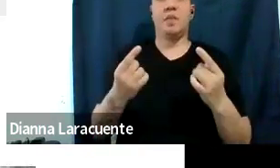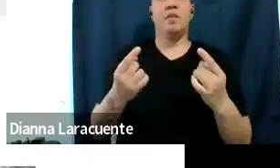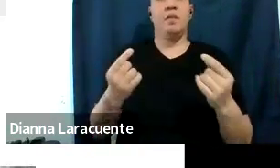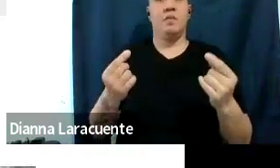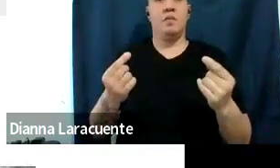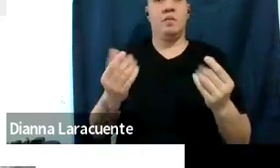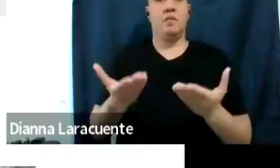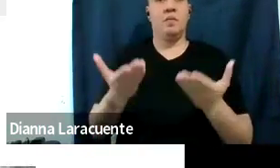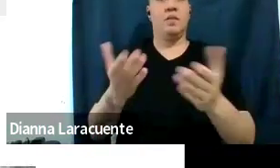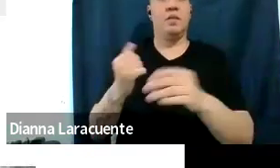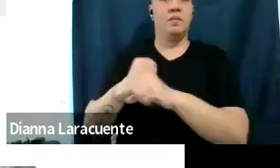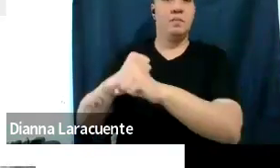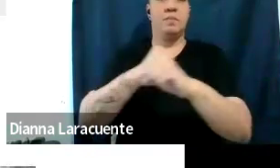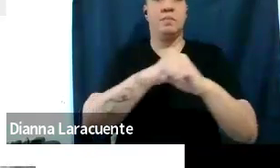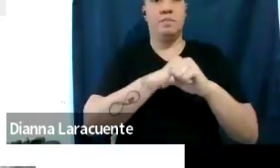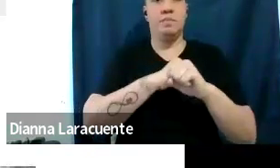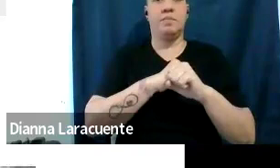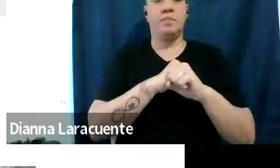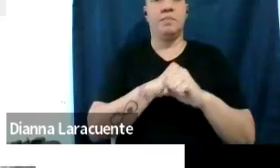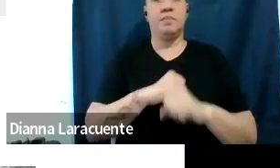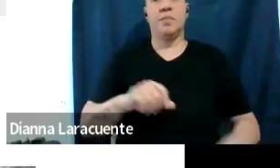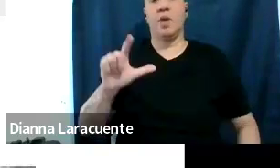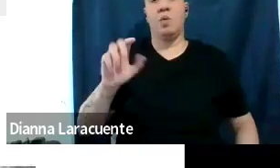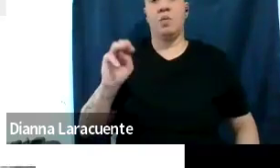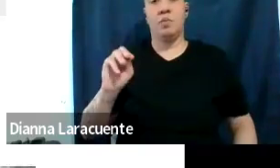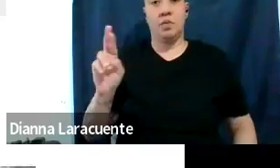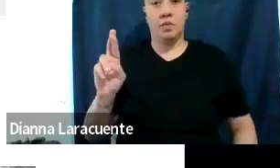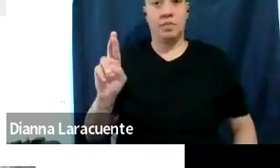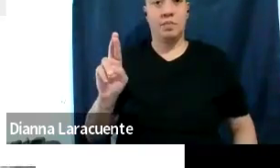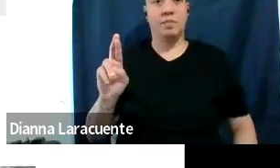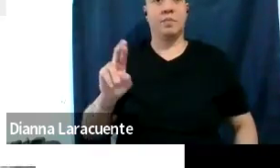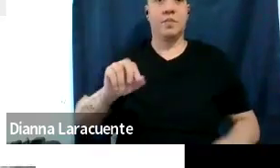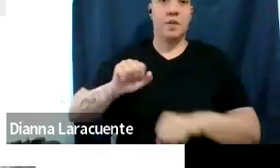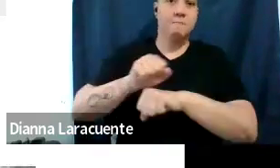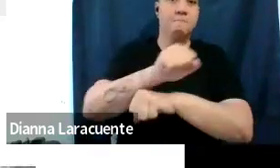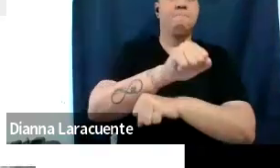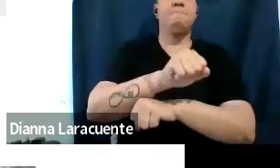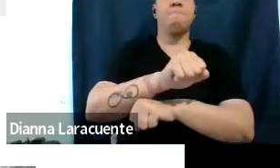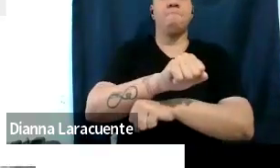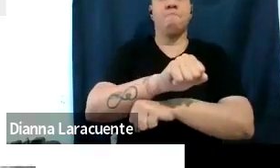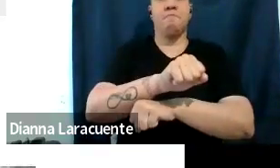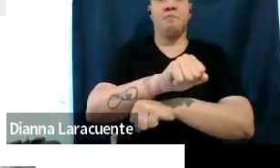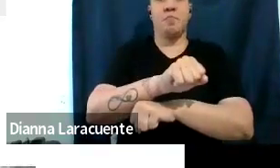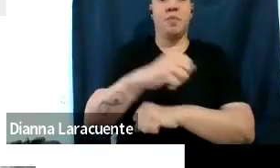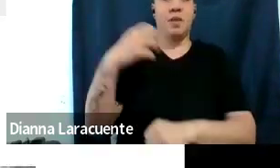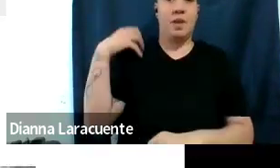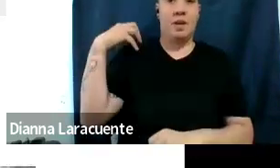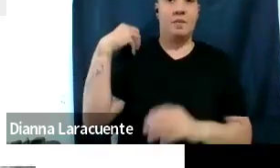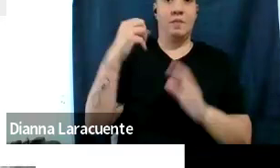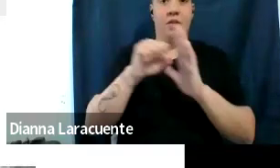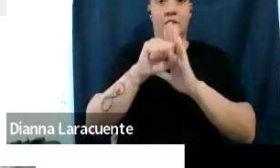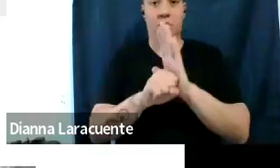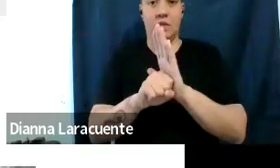traer protección. Entonces Luis Muñoz Rivera, ante la invasión, fíjense, de jefe de Estado, ese era su